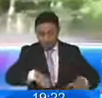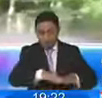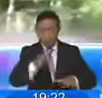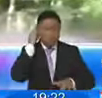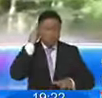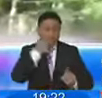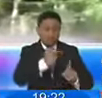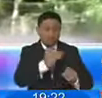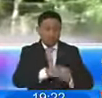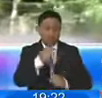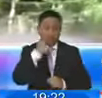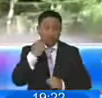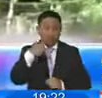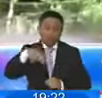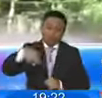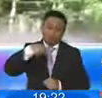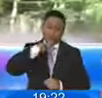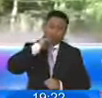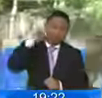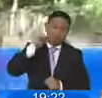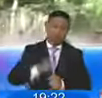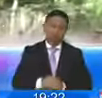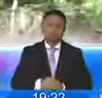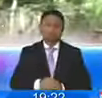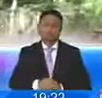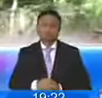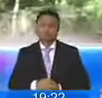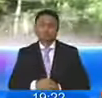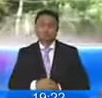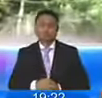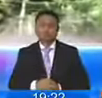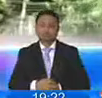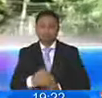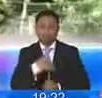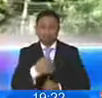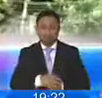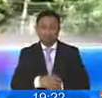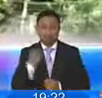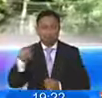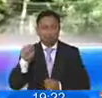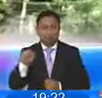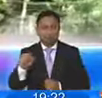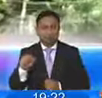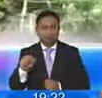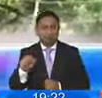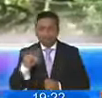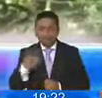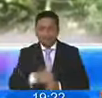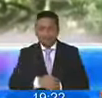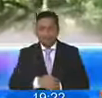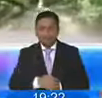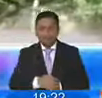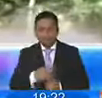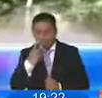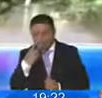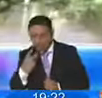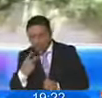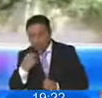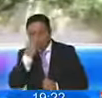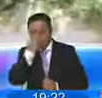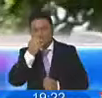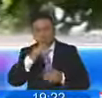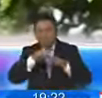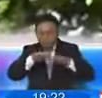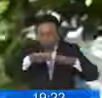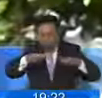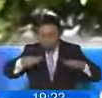Yo nunca me... No contestaba. No contestaba. Y ya cuando veo la sangrerío... Este lado ahí. Caía por el piso. Por